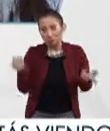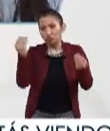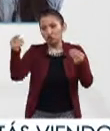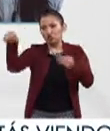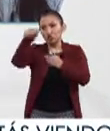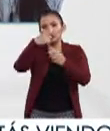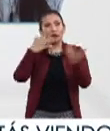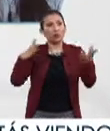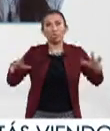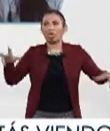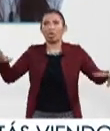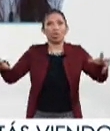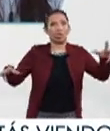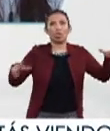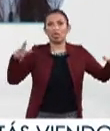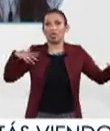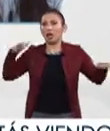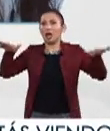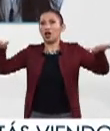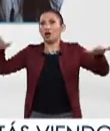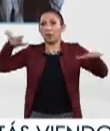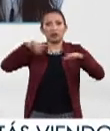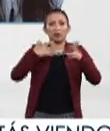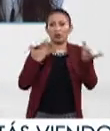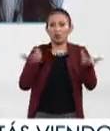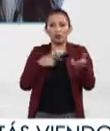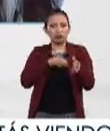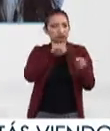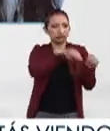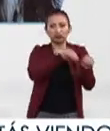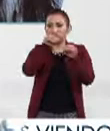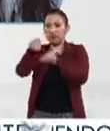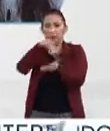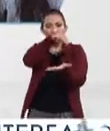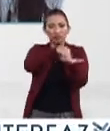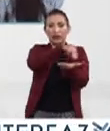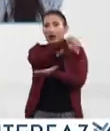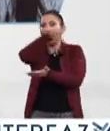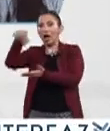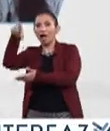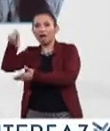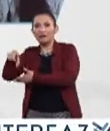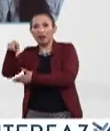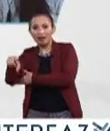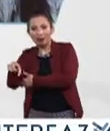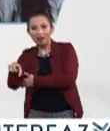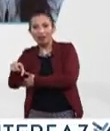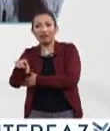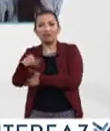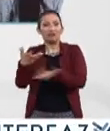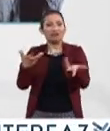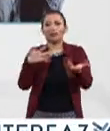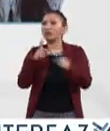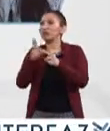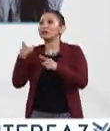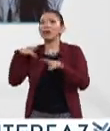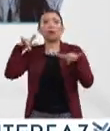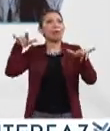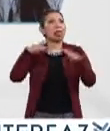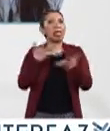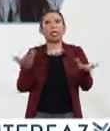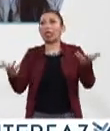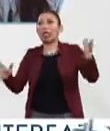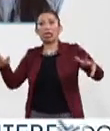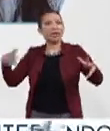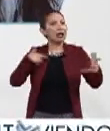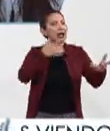muchos andábamos como perdidos en el aeropuerto, teníamos que trasladarnos de Montreal a Quebec, buscar el avión y todo eso, y